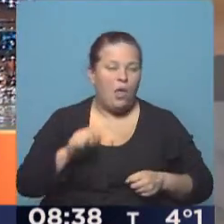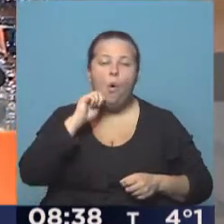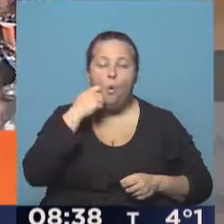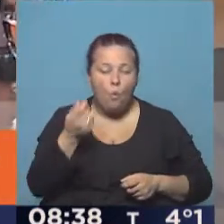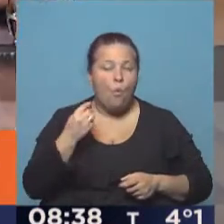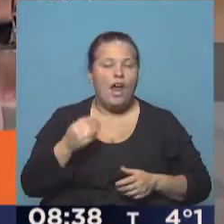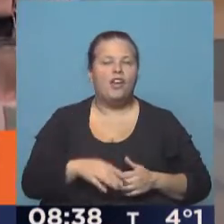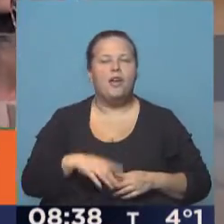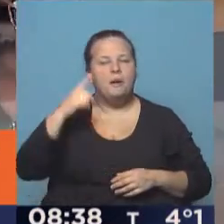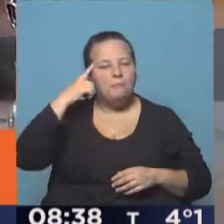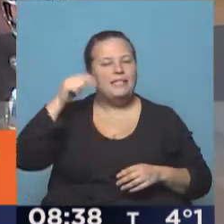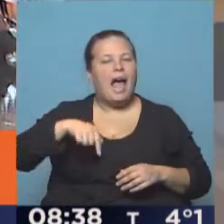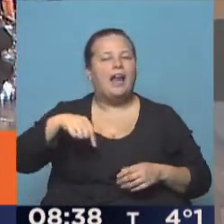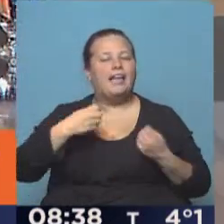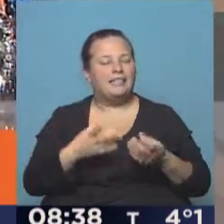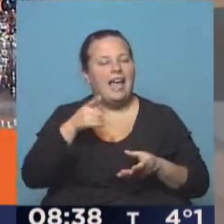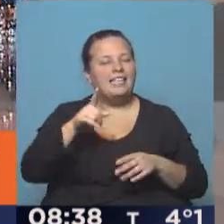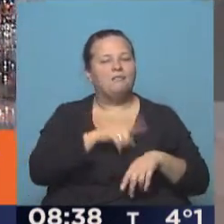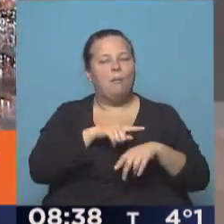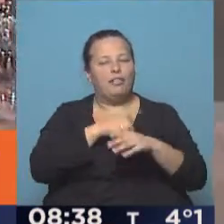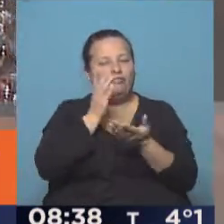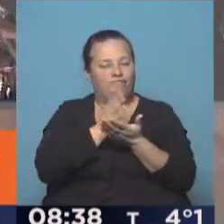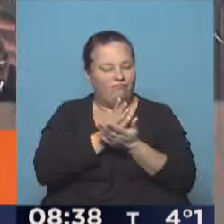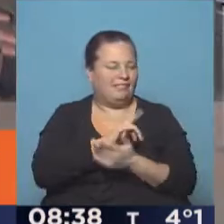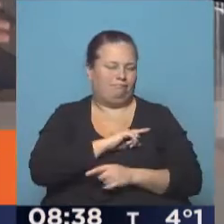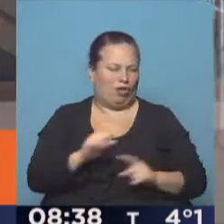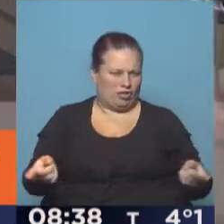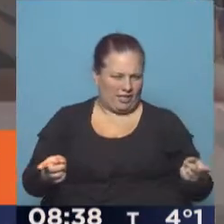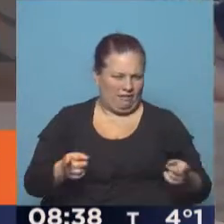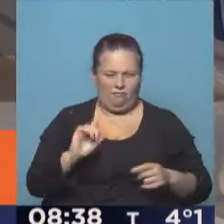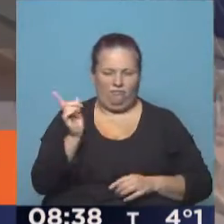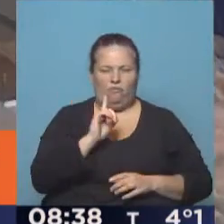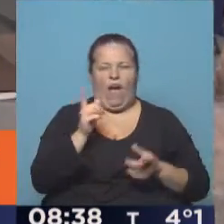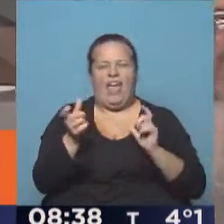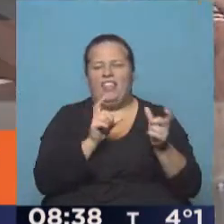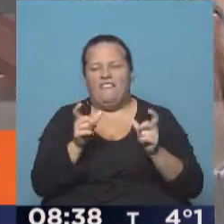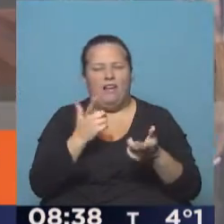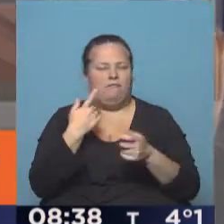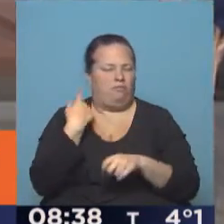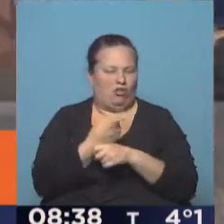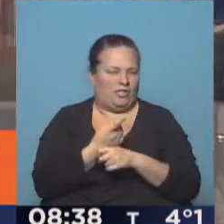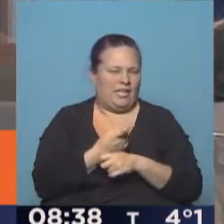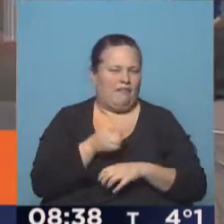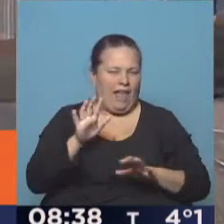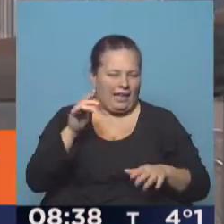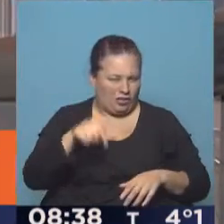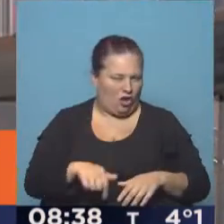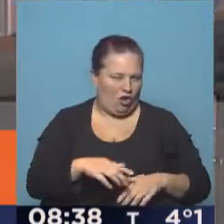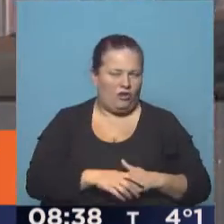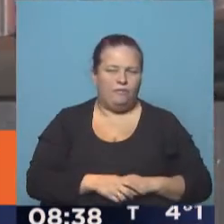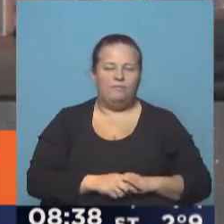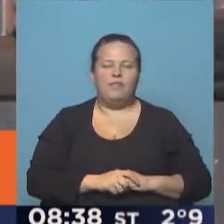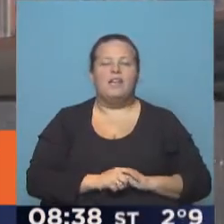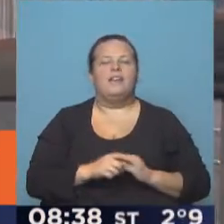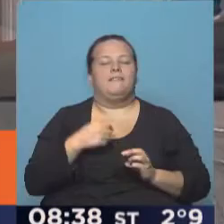es pensar en el presente. Esos episodios de disciplinamiento es imposible. No hay margen, no hay posibilidad de que eso ocurra hoy. O sea